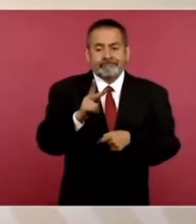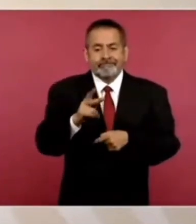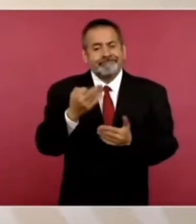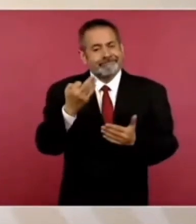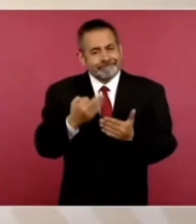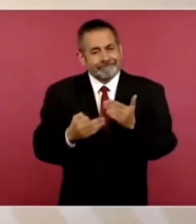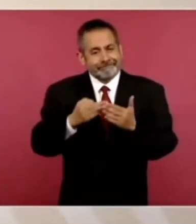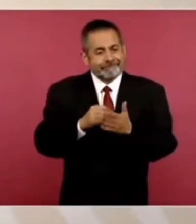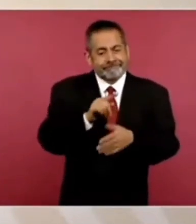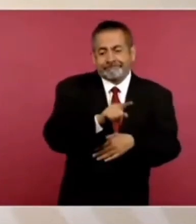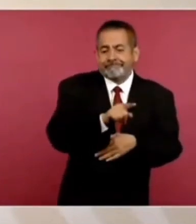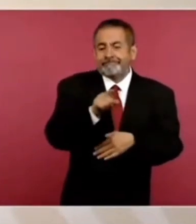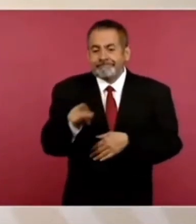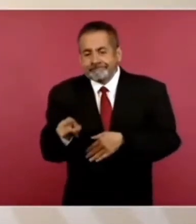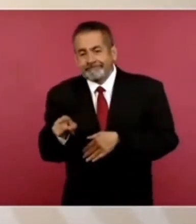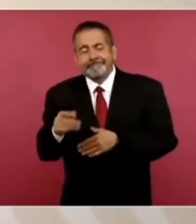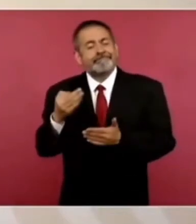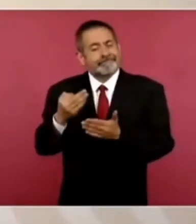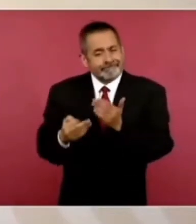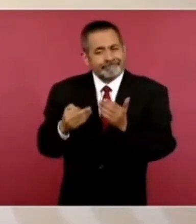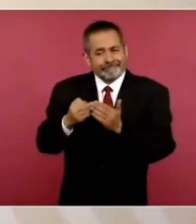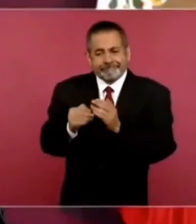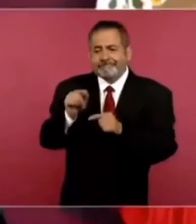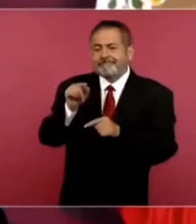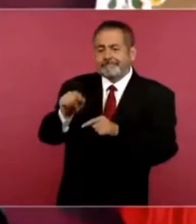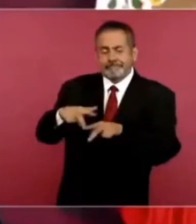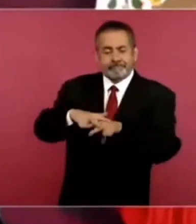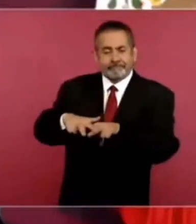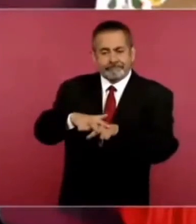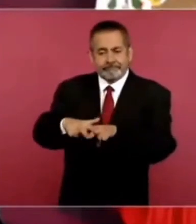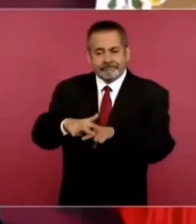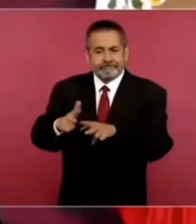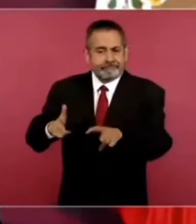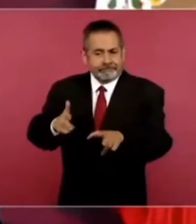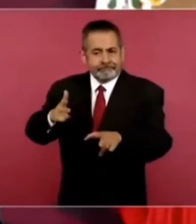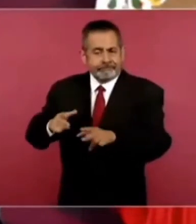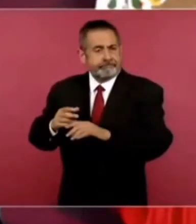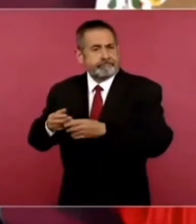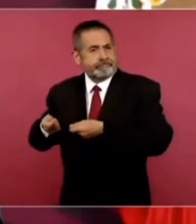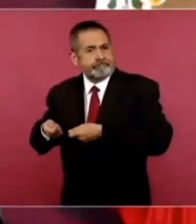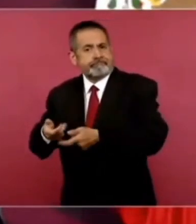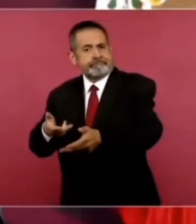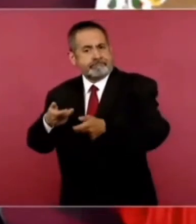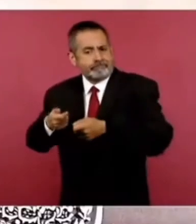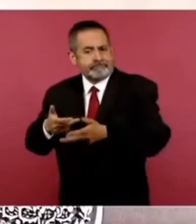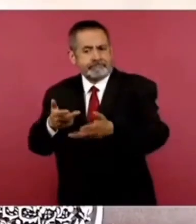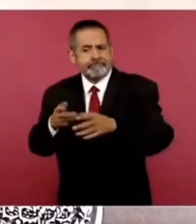debe tenerse la posibilidad de sacarla por tren.